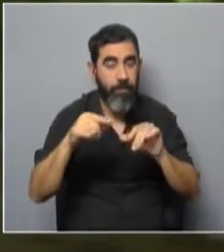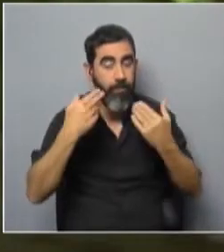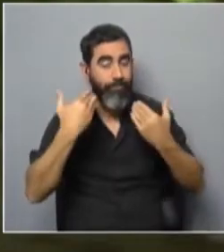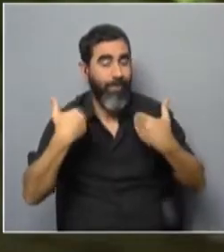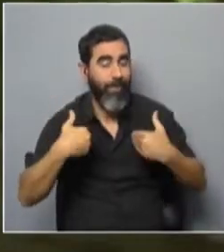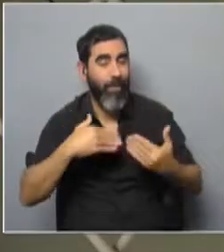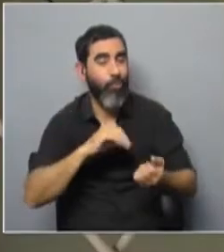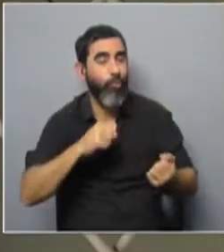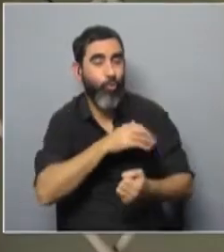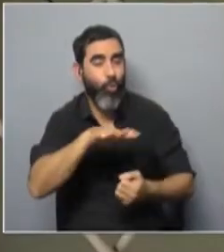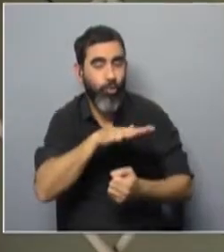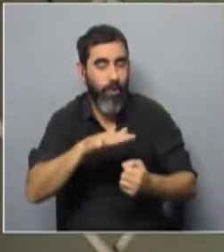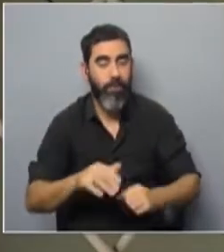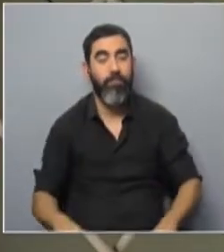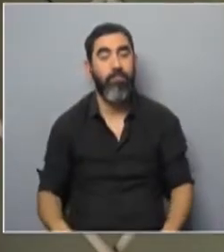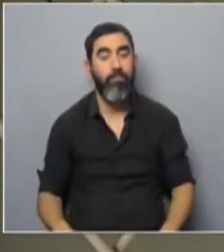social.